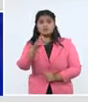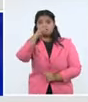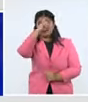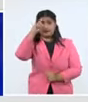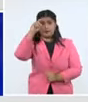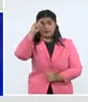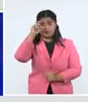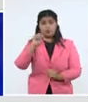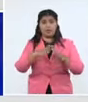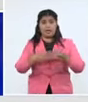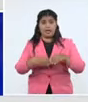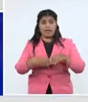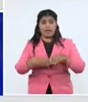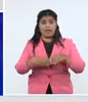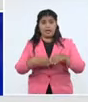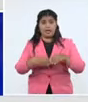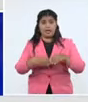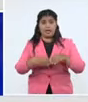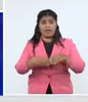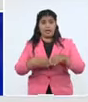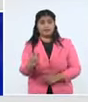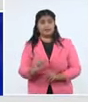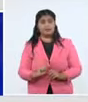11,3% en Granma, que realmente,